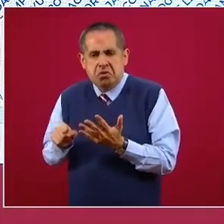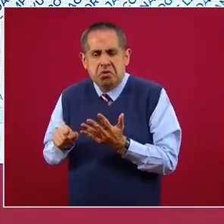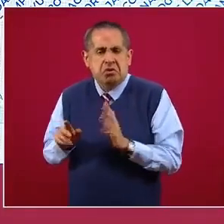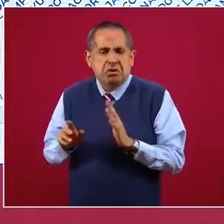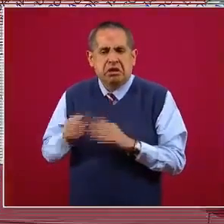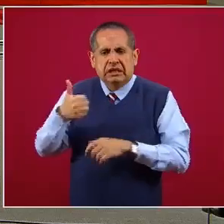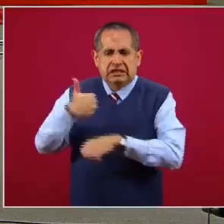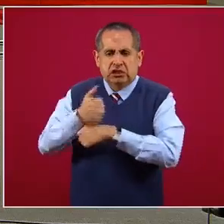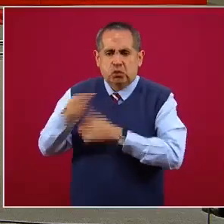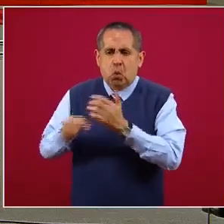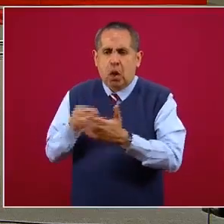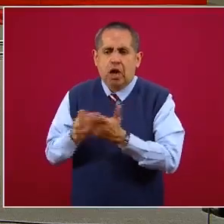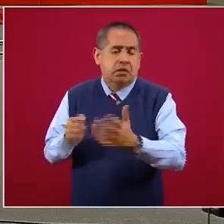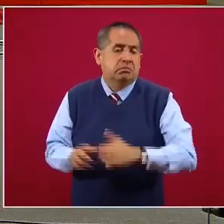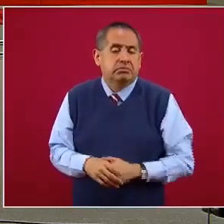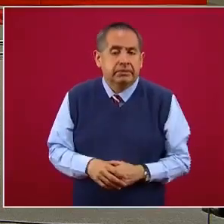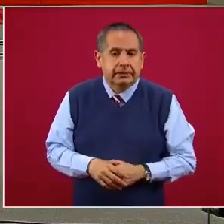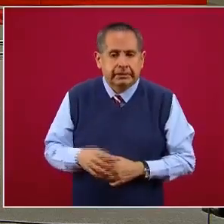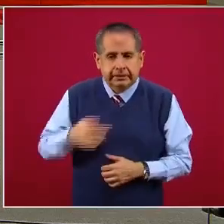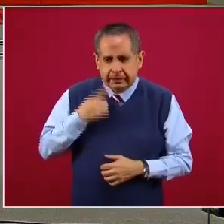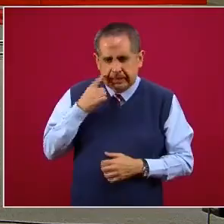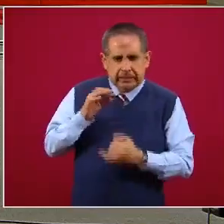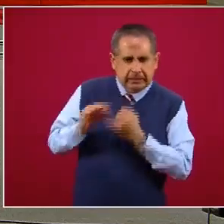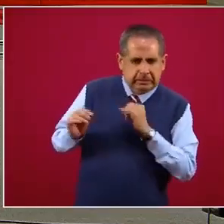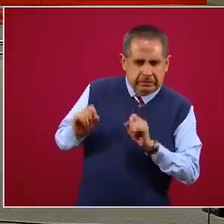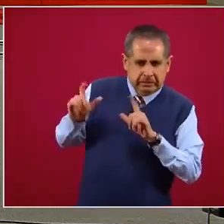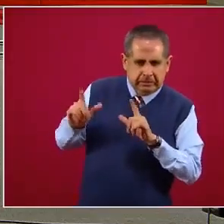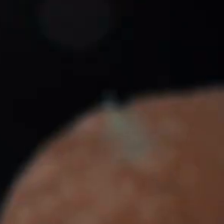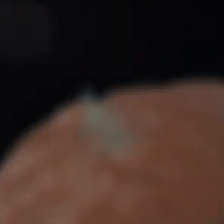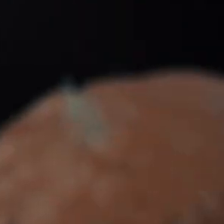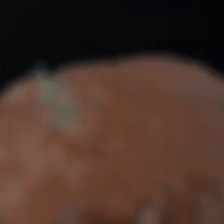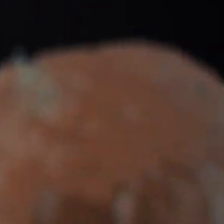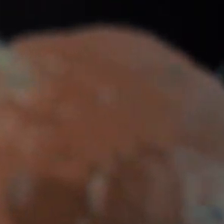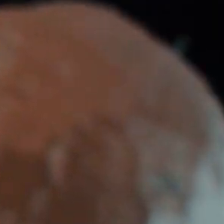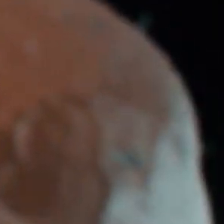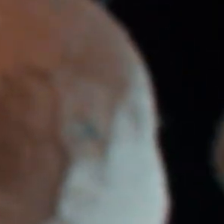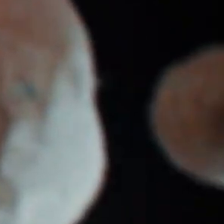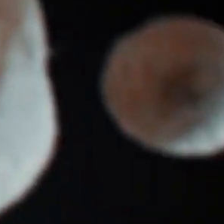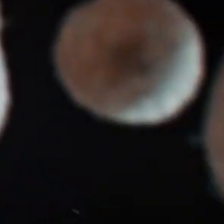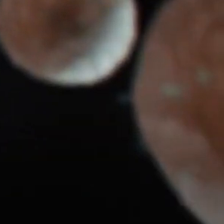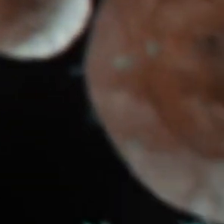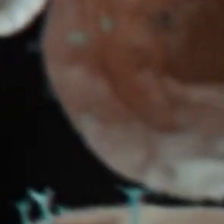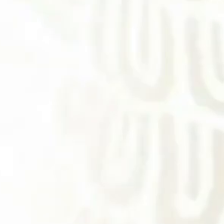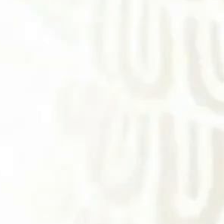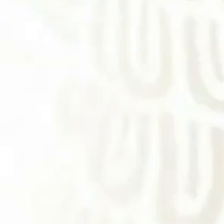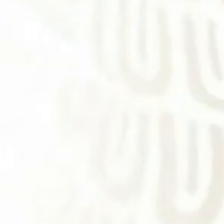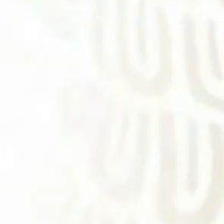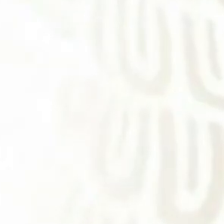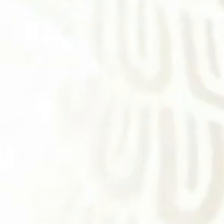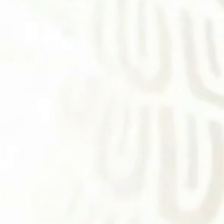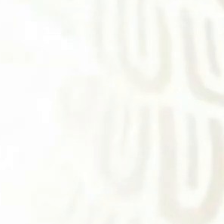un 6º lugar. Me parece que esta es la última. Perfecto. Quédate en casa.